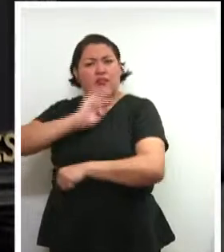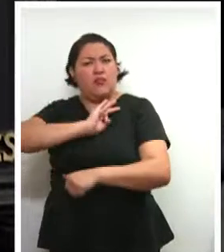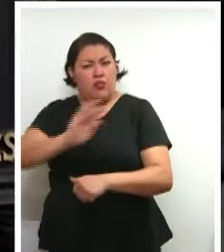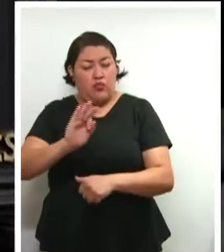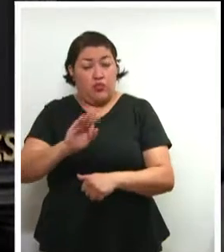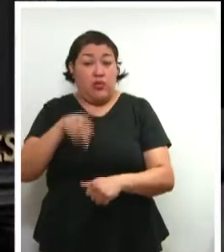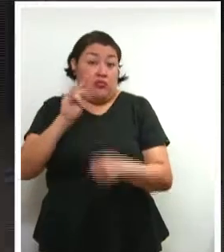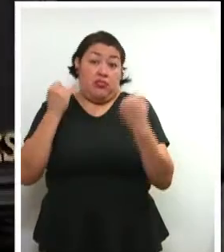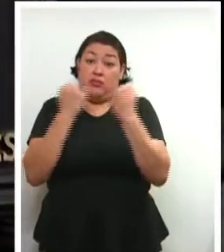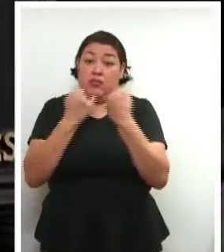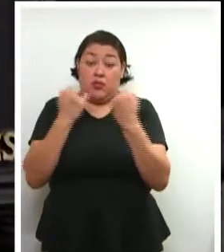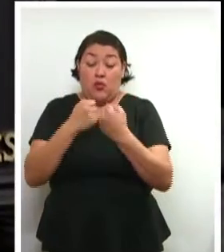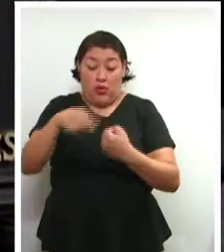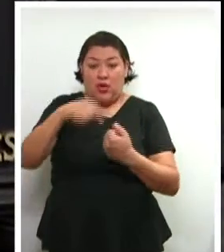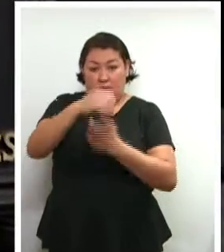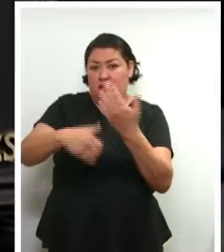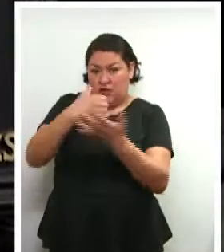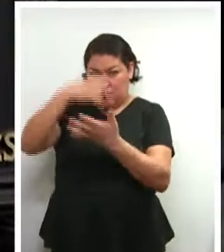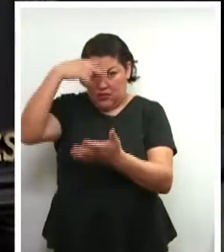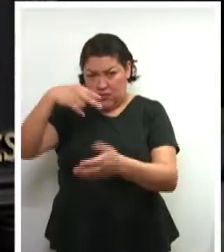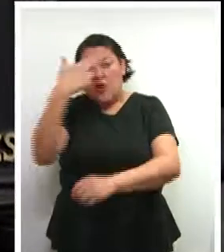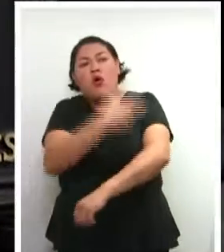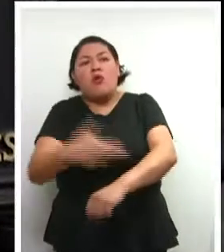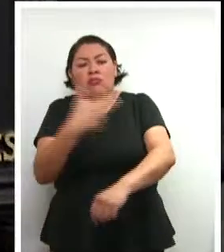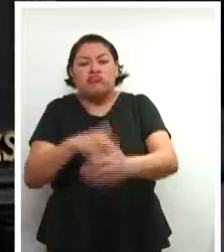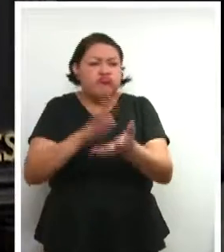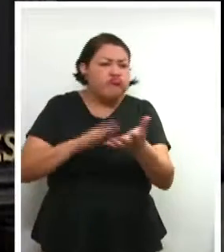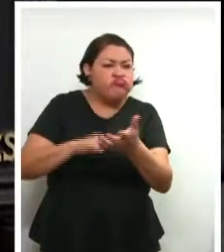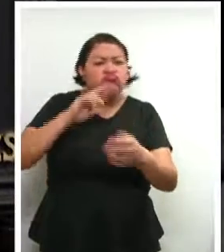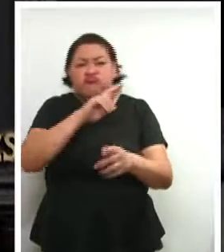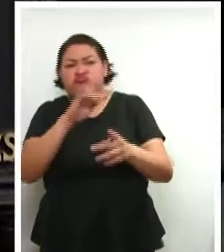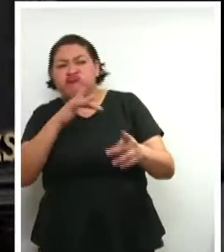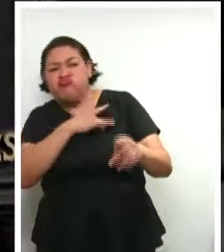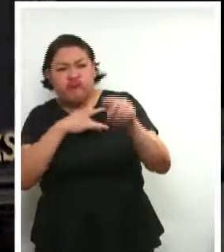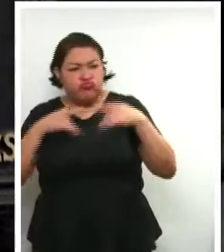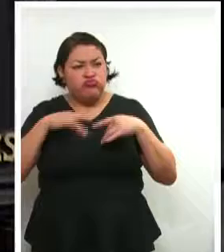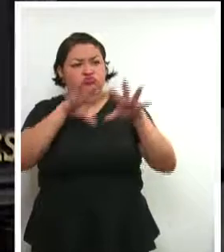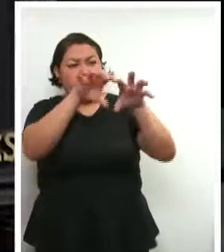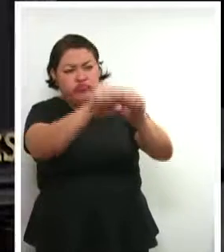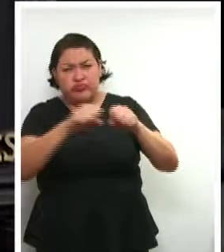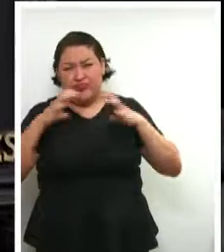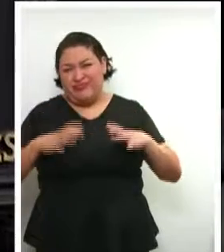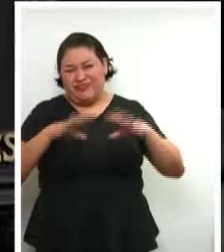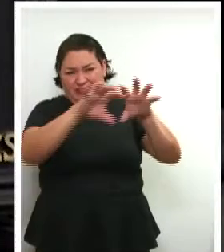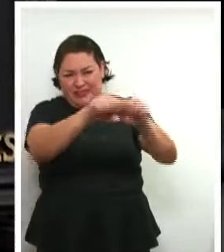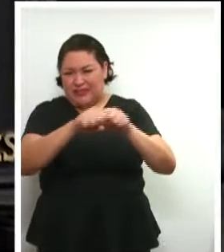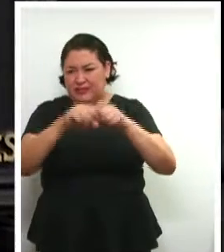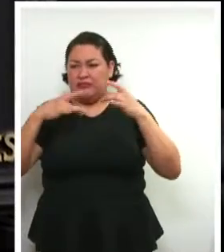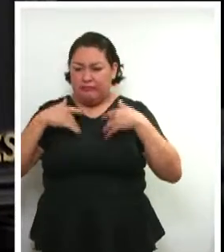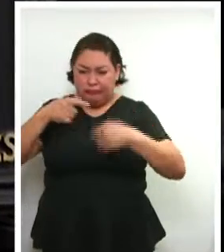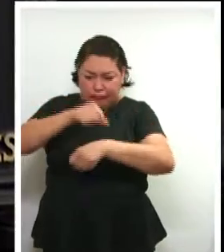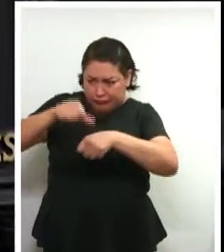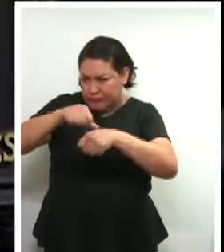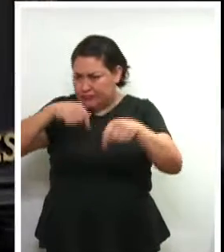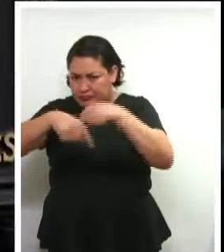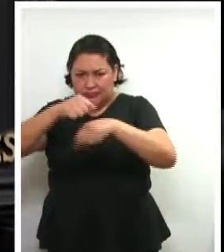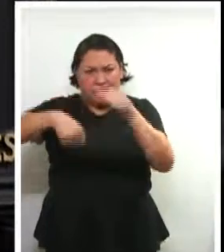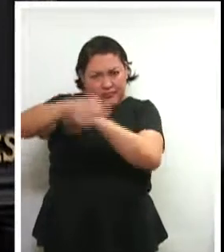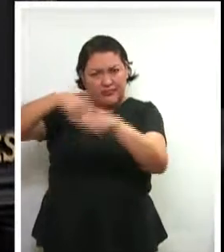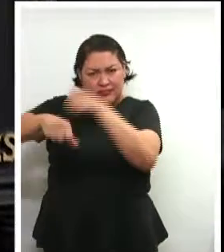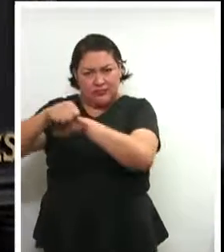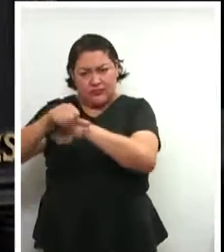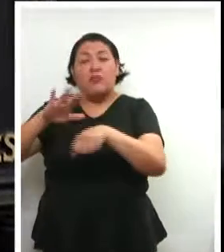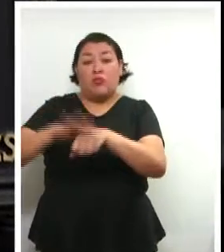dispondrán de los instrumentos y mecanismos necesarios para ello. Por eso, compañeras y compañeros, diputados y